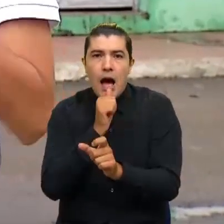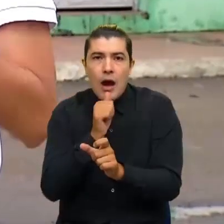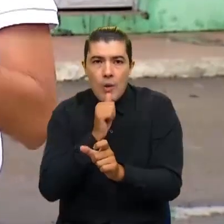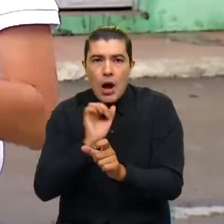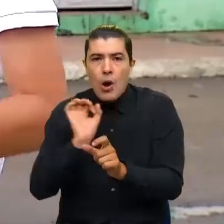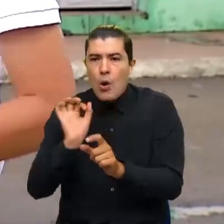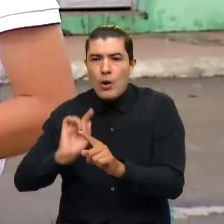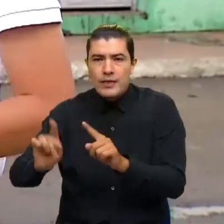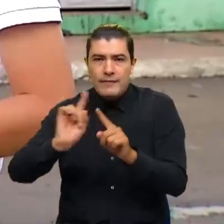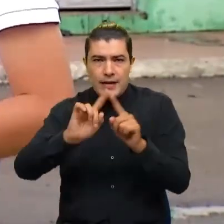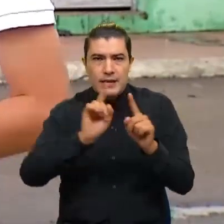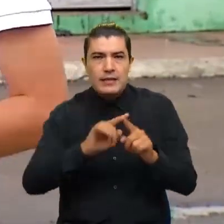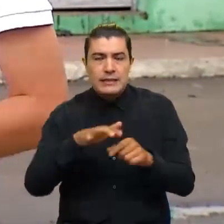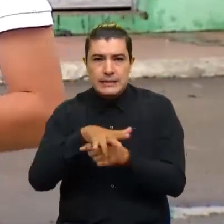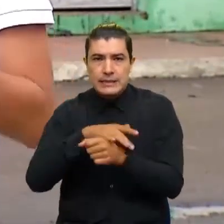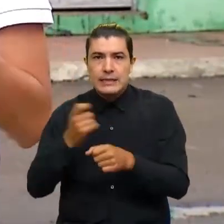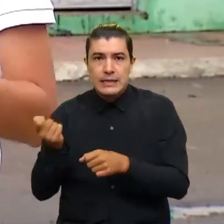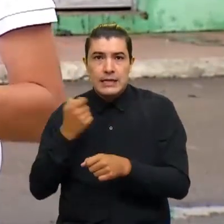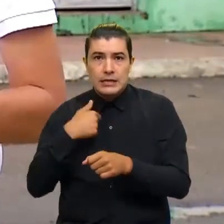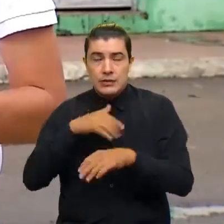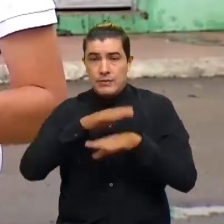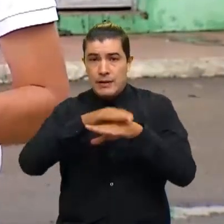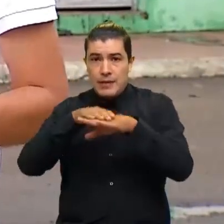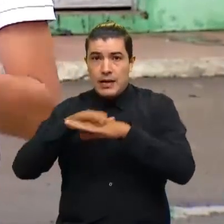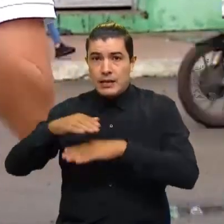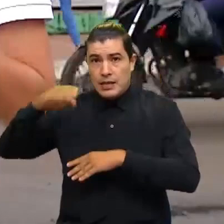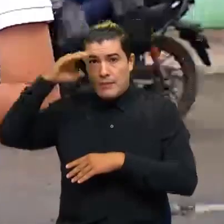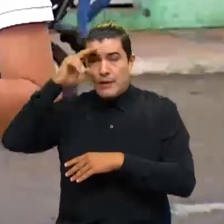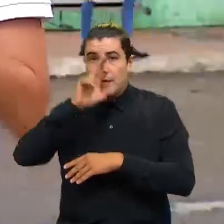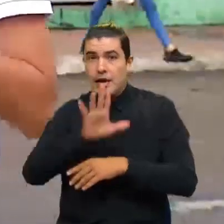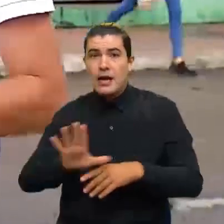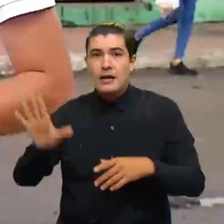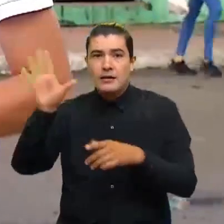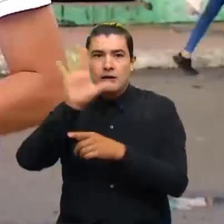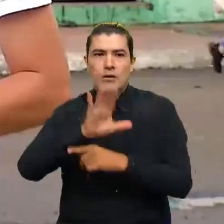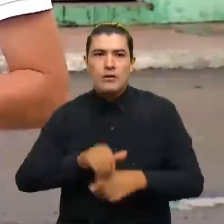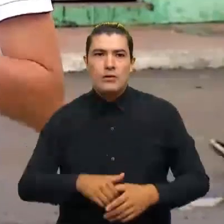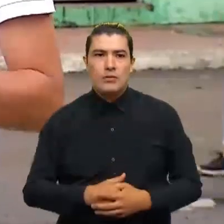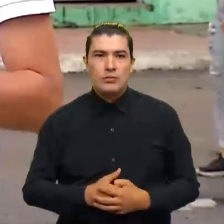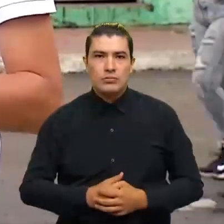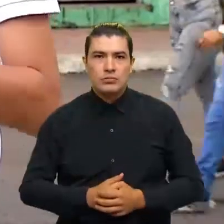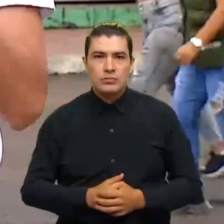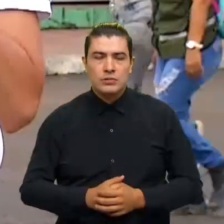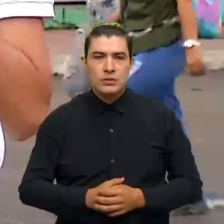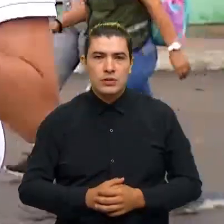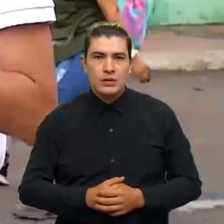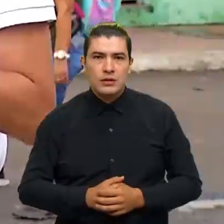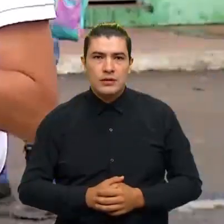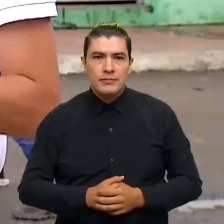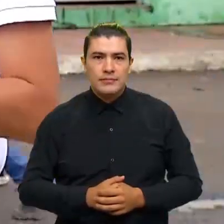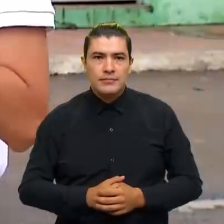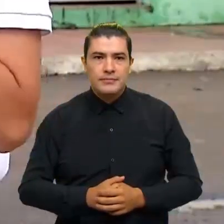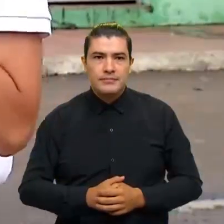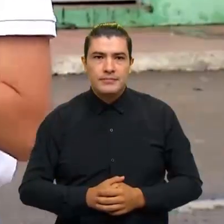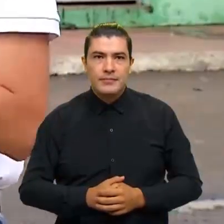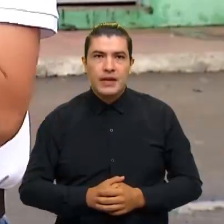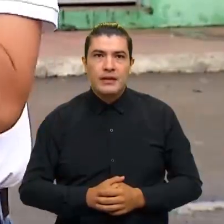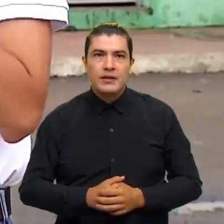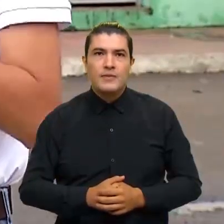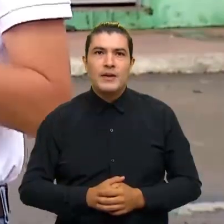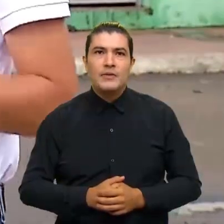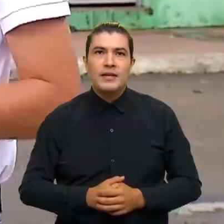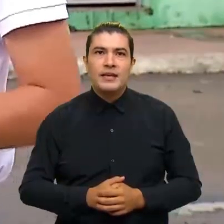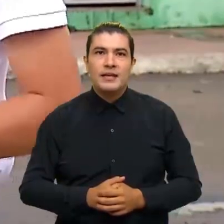barrio. Yo hago un llamado muy respetuoso a la Policía Nacional para que empiece a investigar estos hechos, pero a su vez tiene que